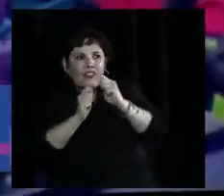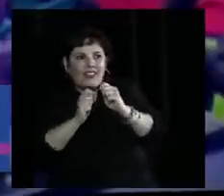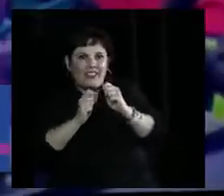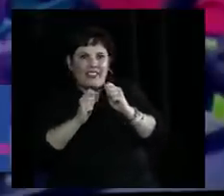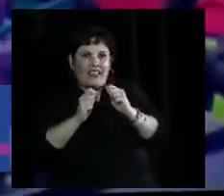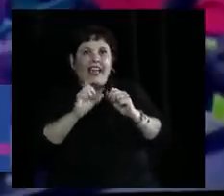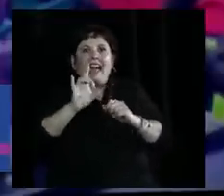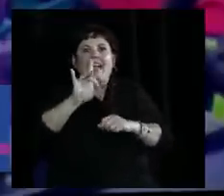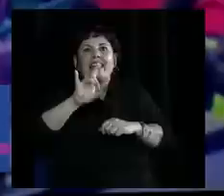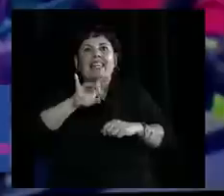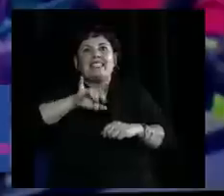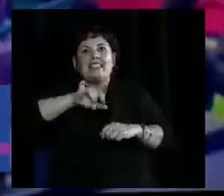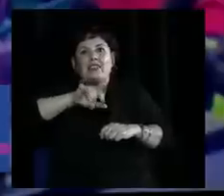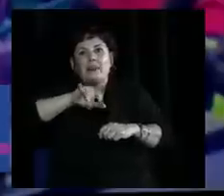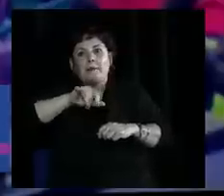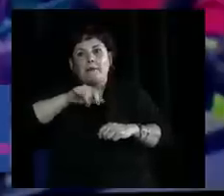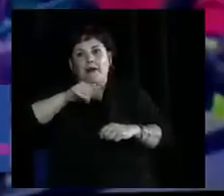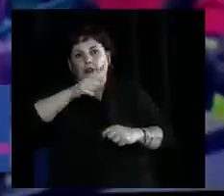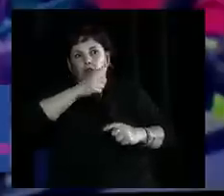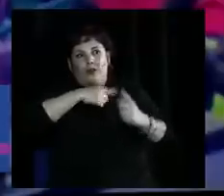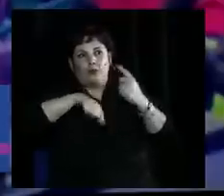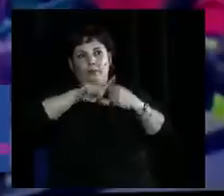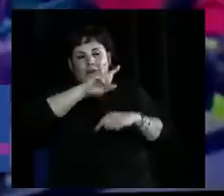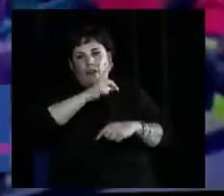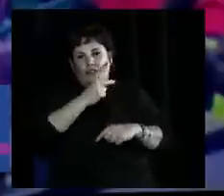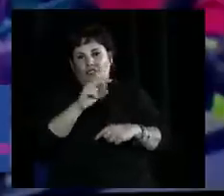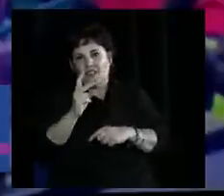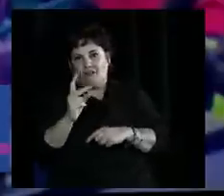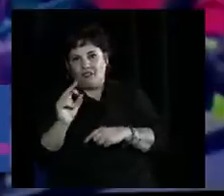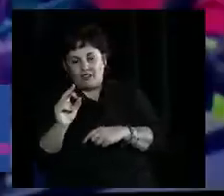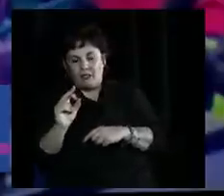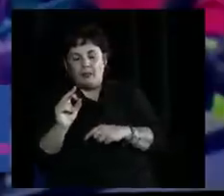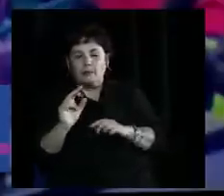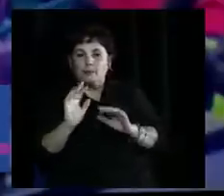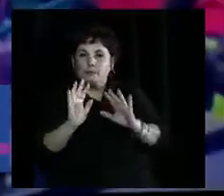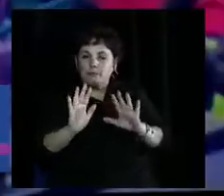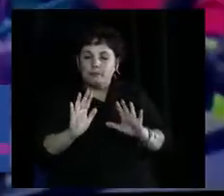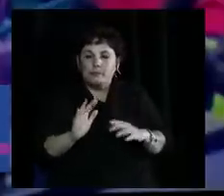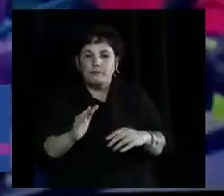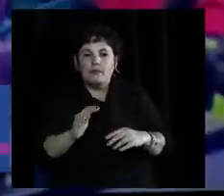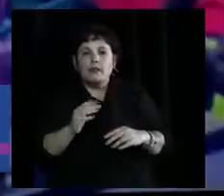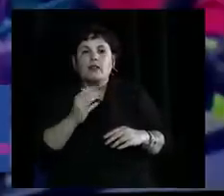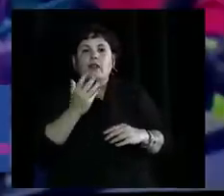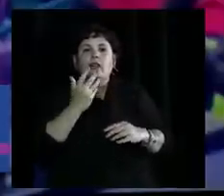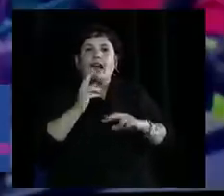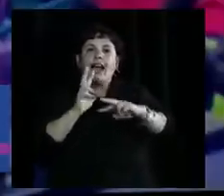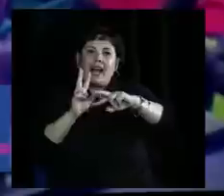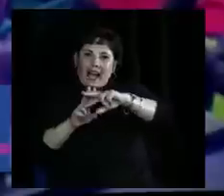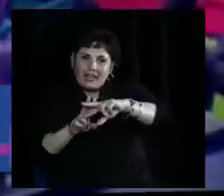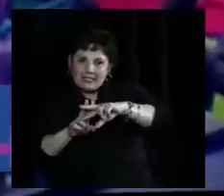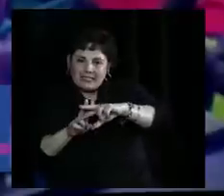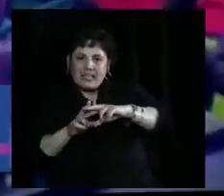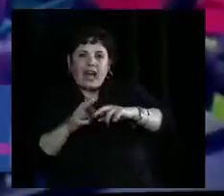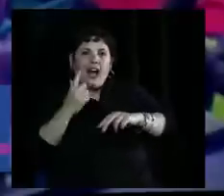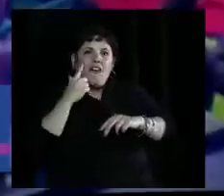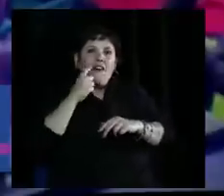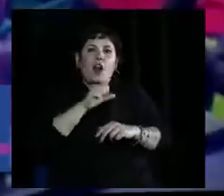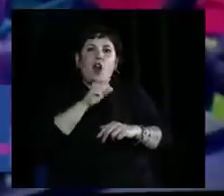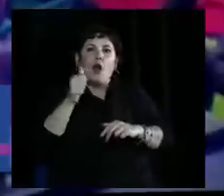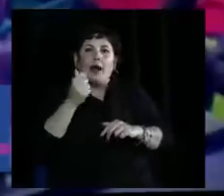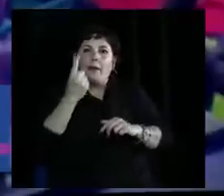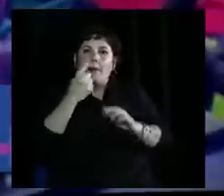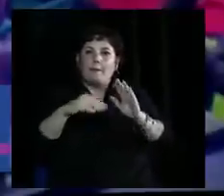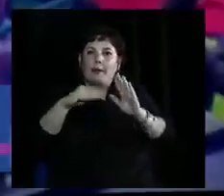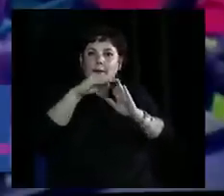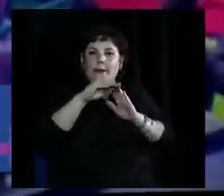el 15 de mayo del año pasado. Así que pon el hashtag Legítima Defensa a ver si logramos ser tendencia